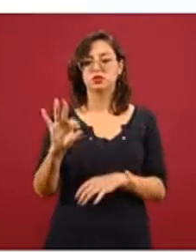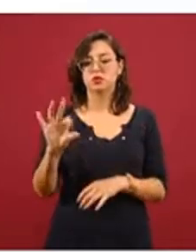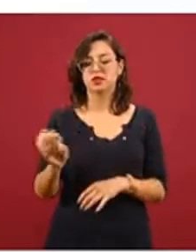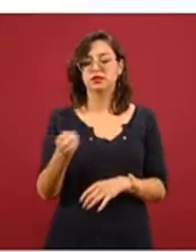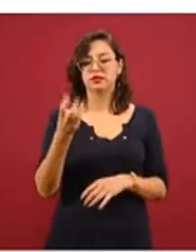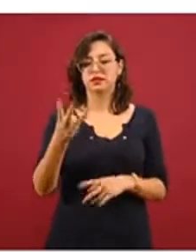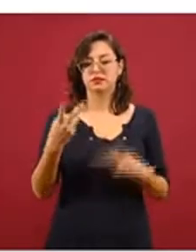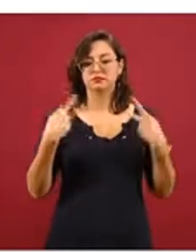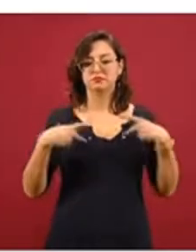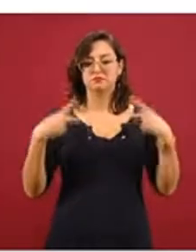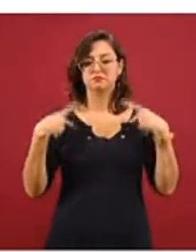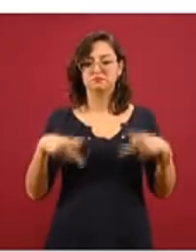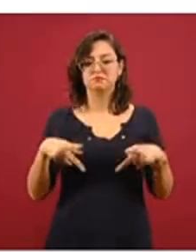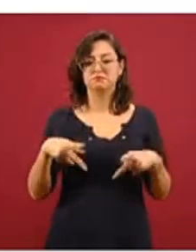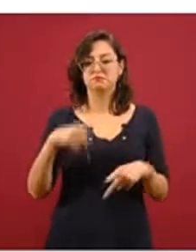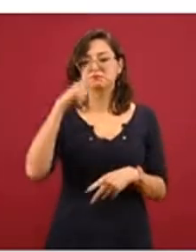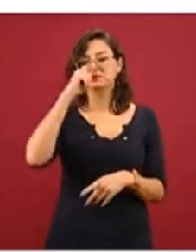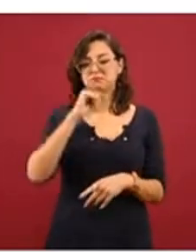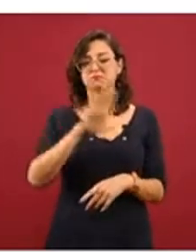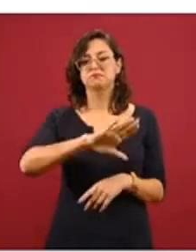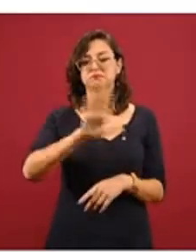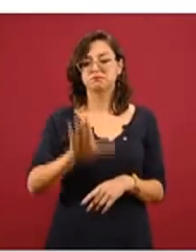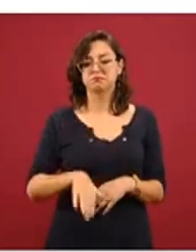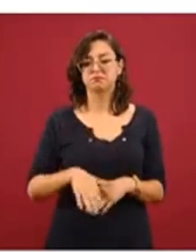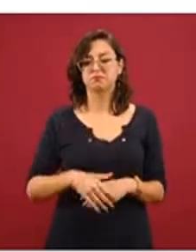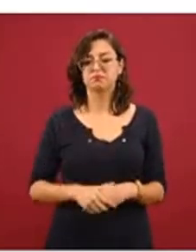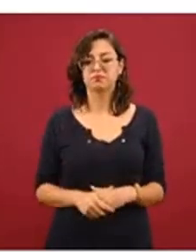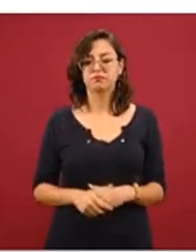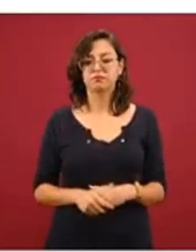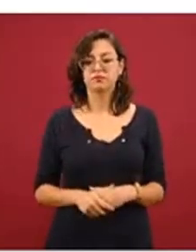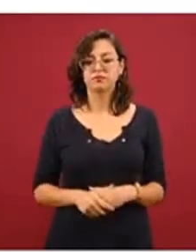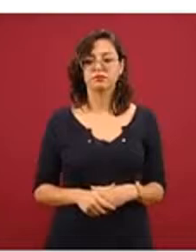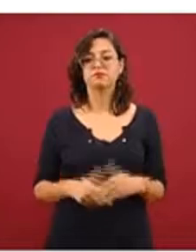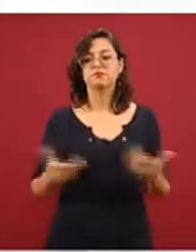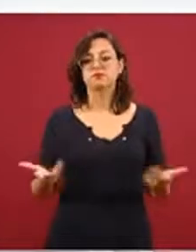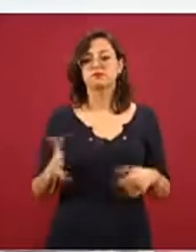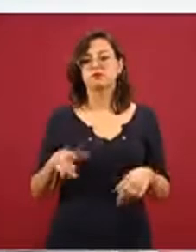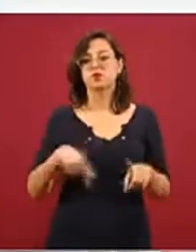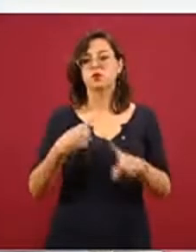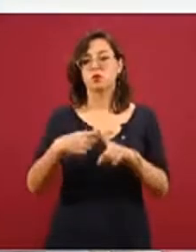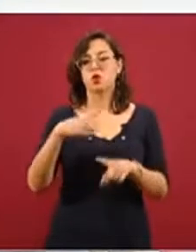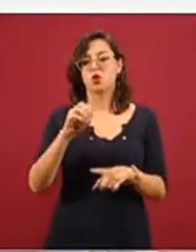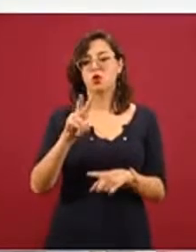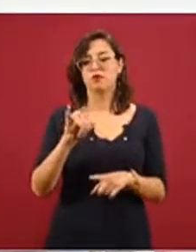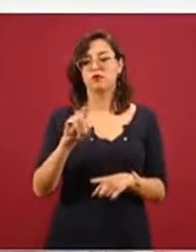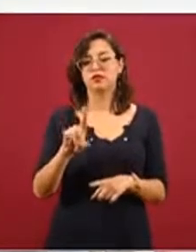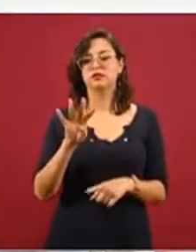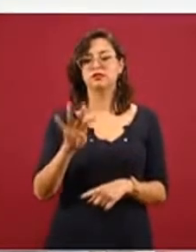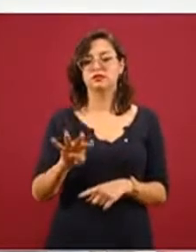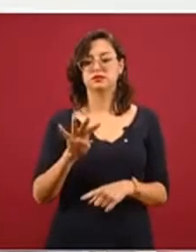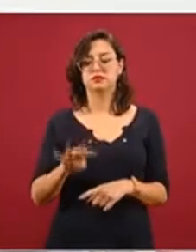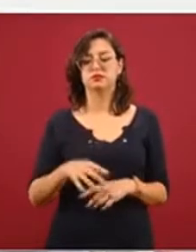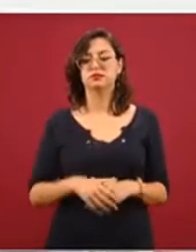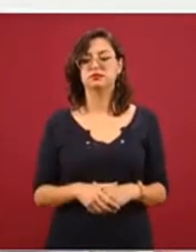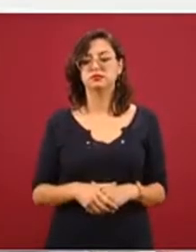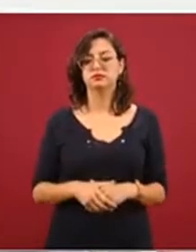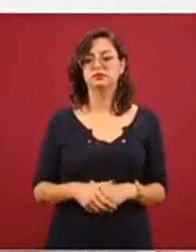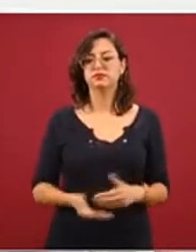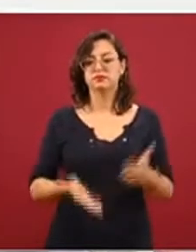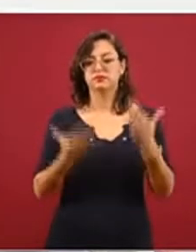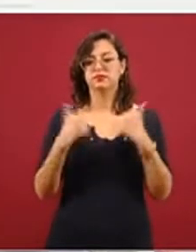29.843 las defunciones que hasta el momento han sucedido en México a consecuencia de COVID-19. En la siguiente